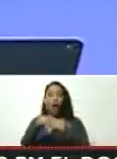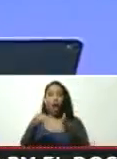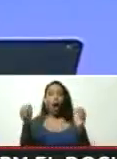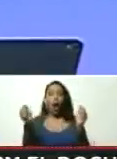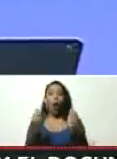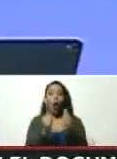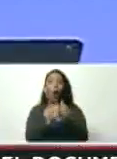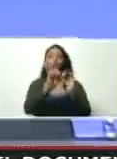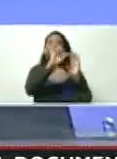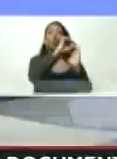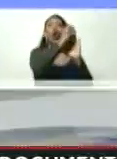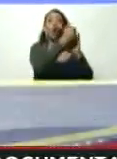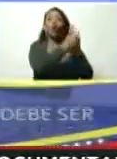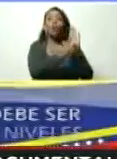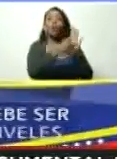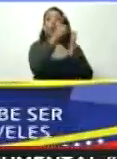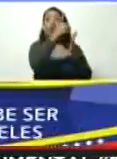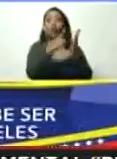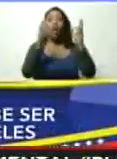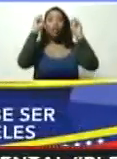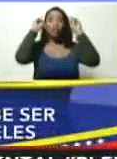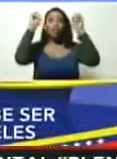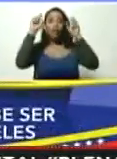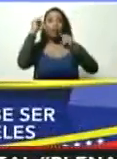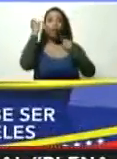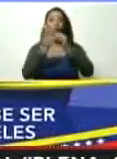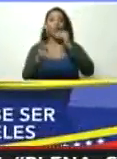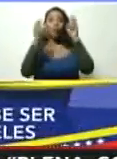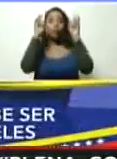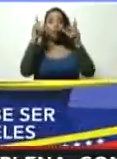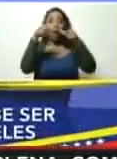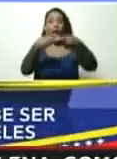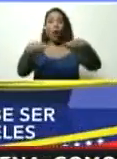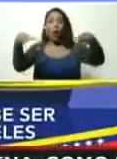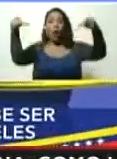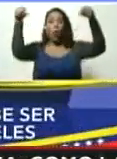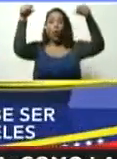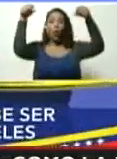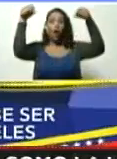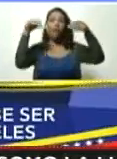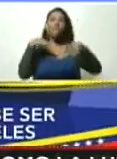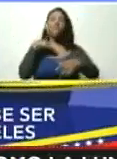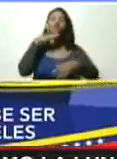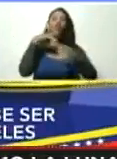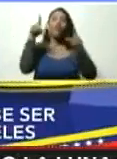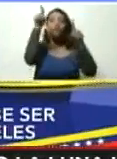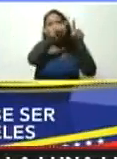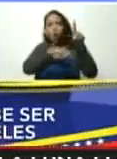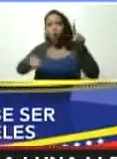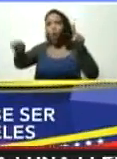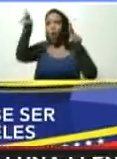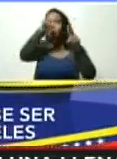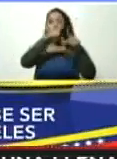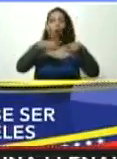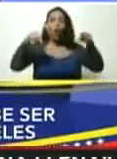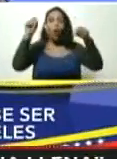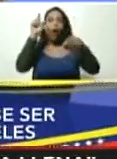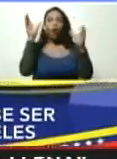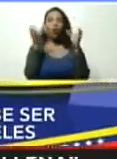documento Crónica de la Última Proclama como la Luna Llena. Un documental hermosísimo hecho por un grupo